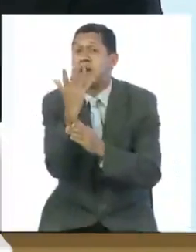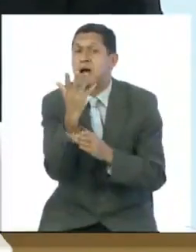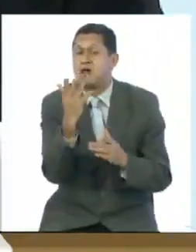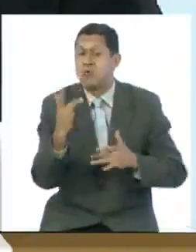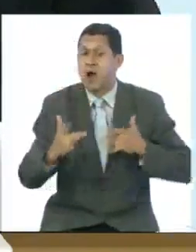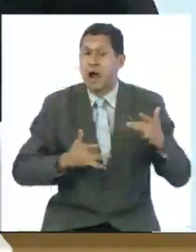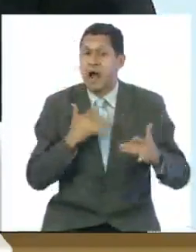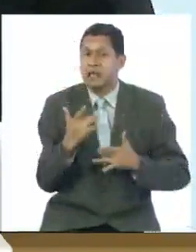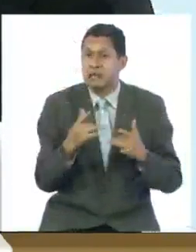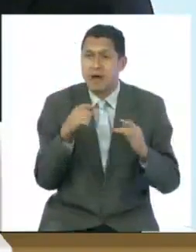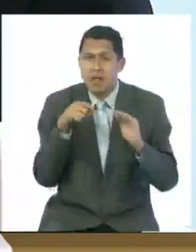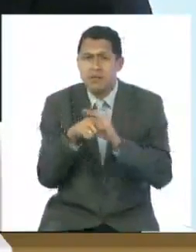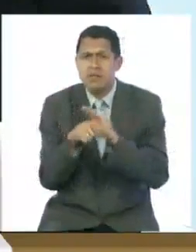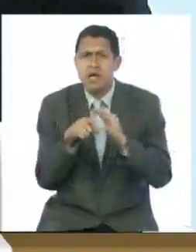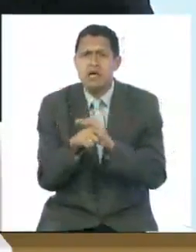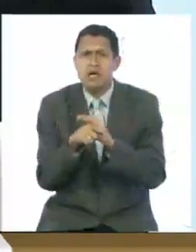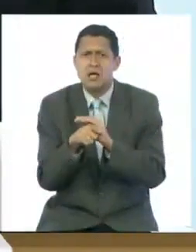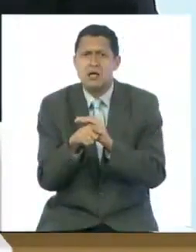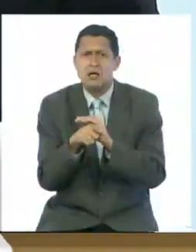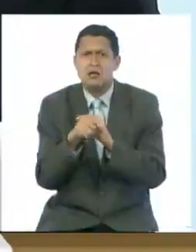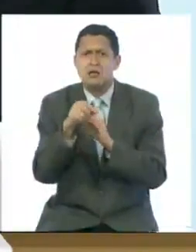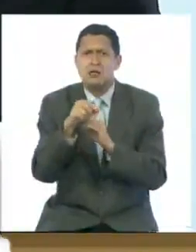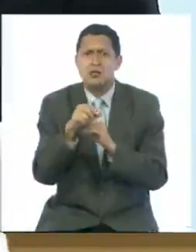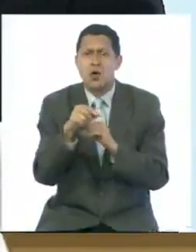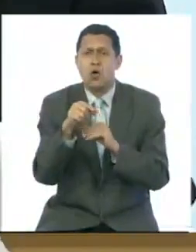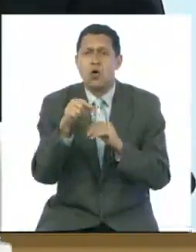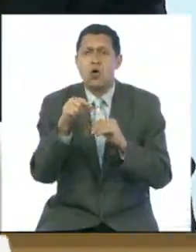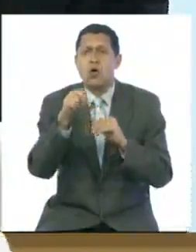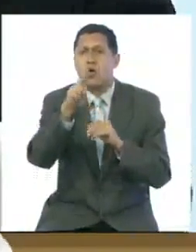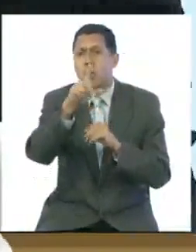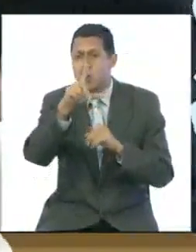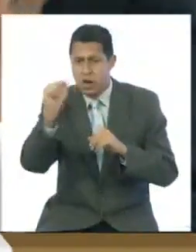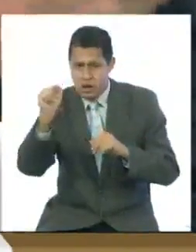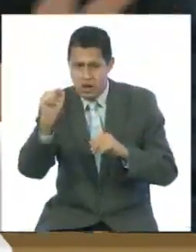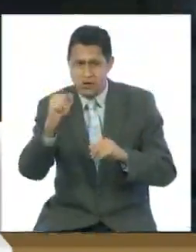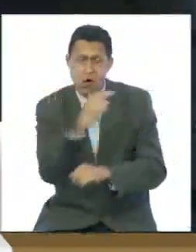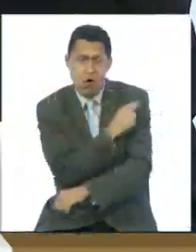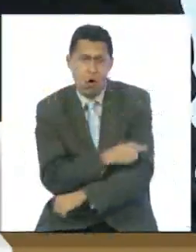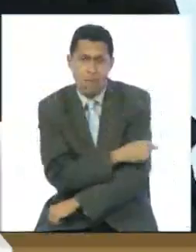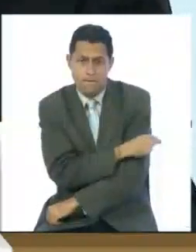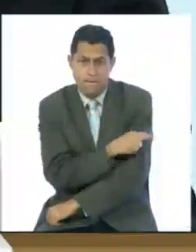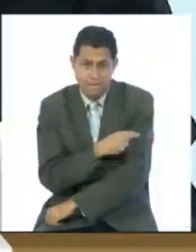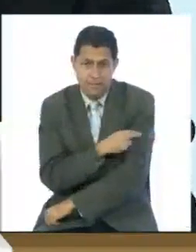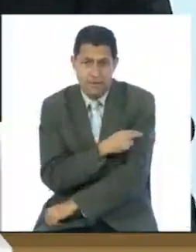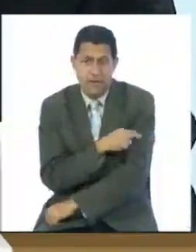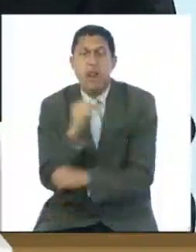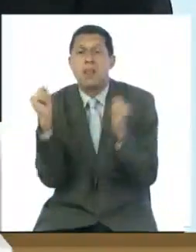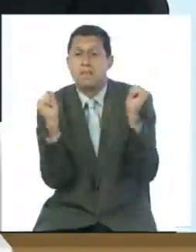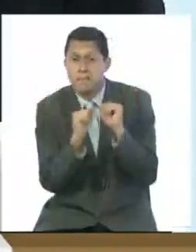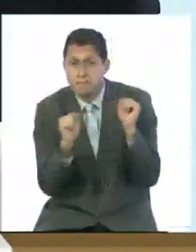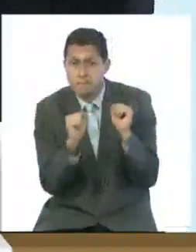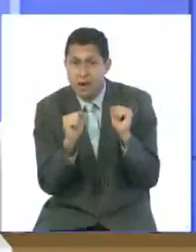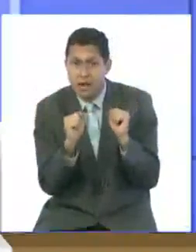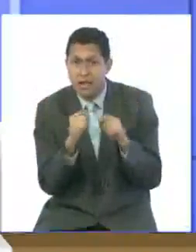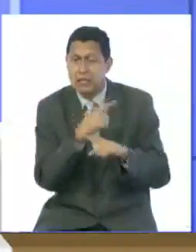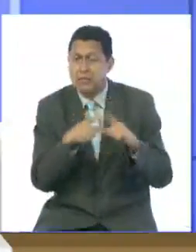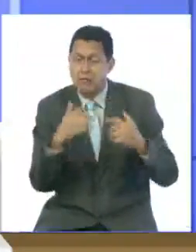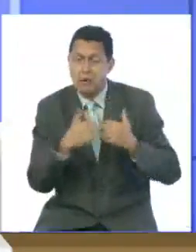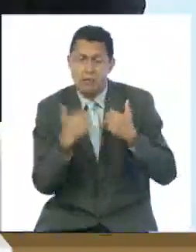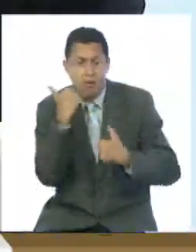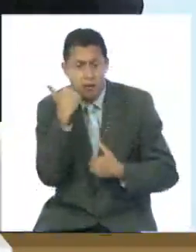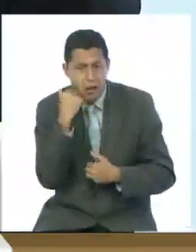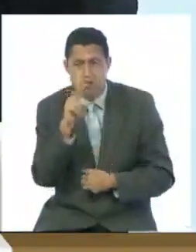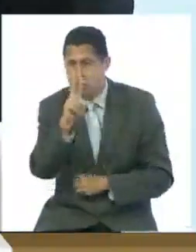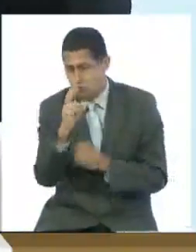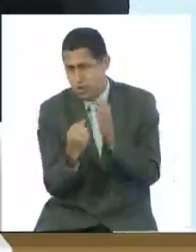dentro del auditorio de la universidad de los andes del pro del hospital universitaria universidad los andes también de inmunodeficiencias primarias el